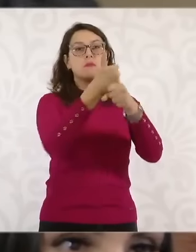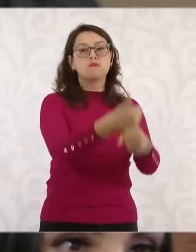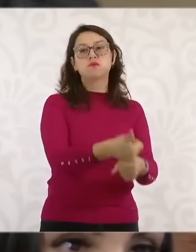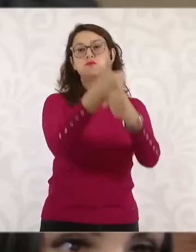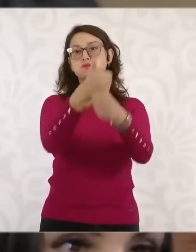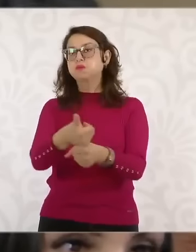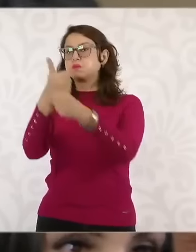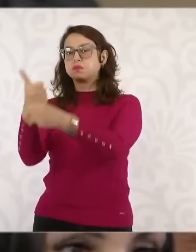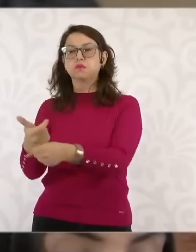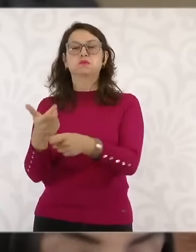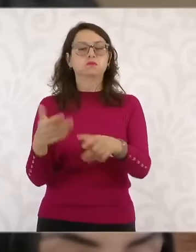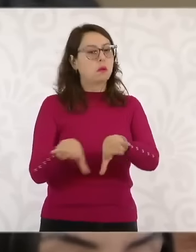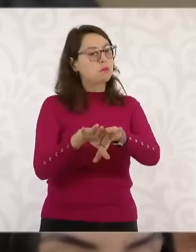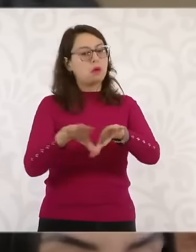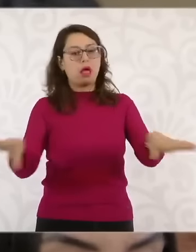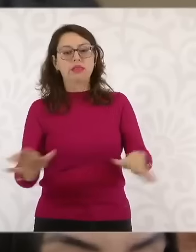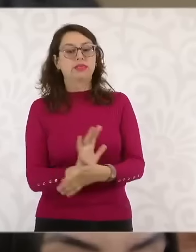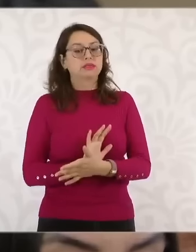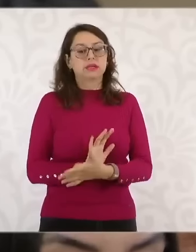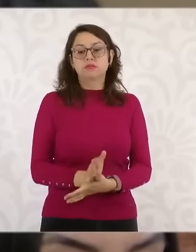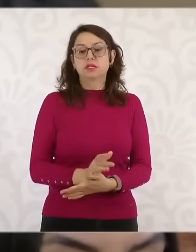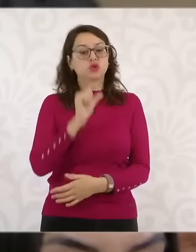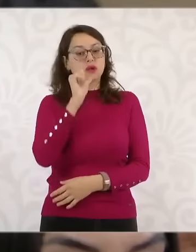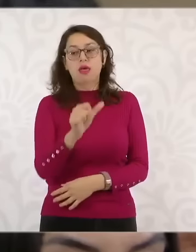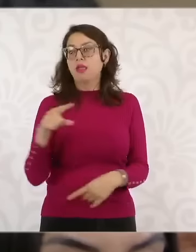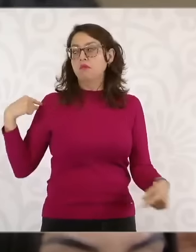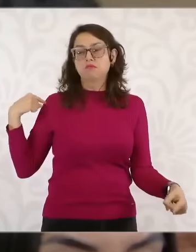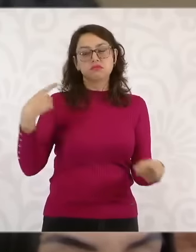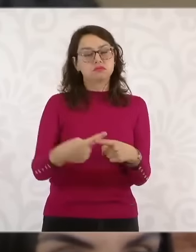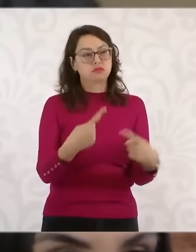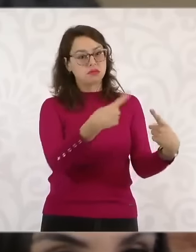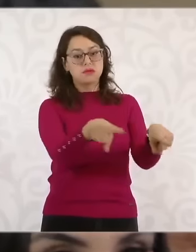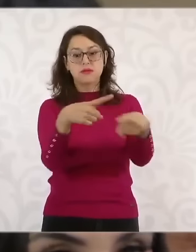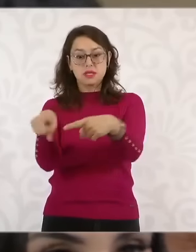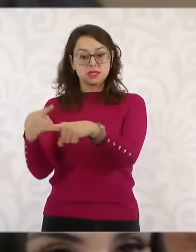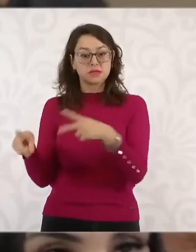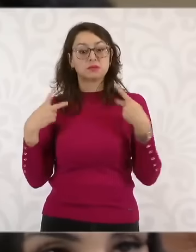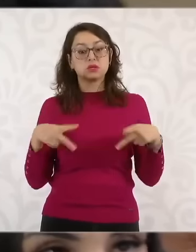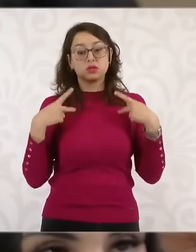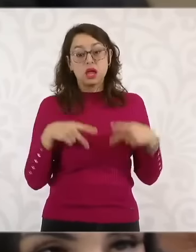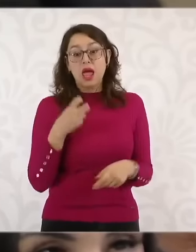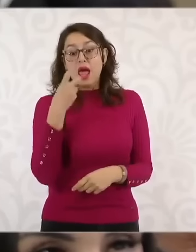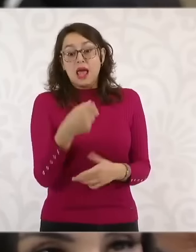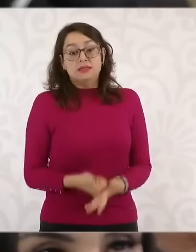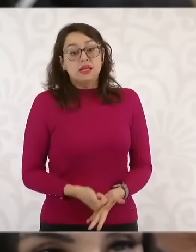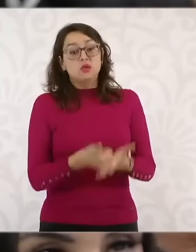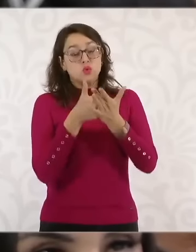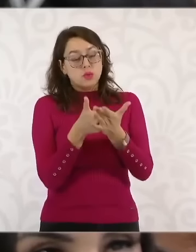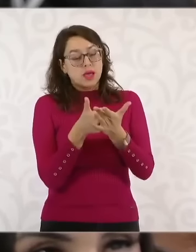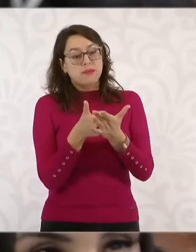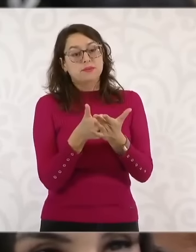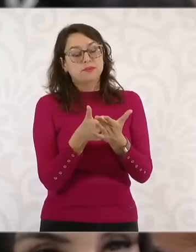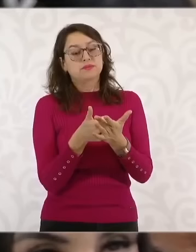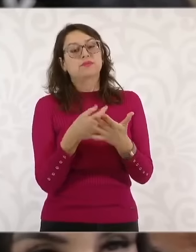sin discriminación. Esto lo ha hecho con diversos pueblos a lo largo de la historia, y además esta ayuda humanitaria pues se basa